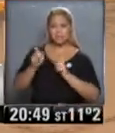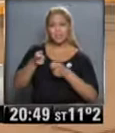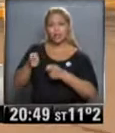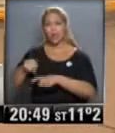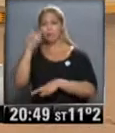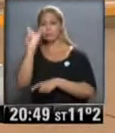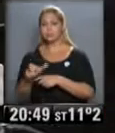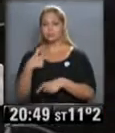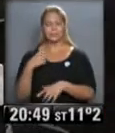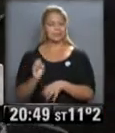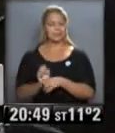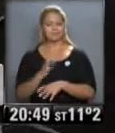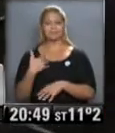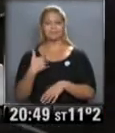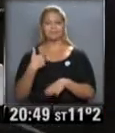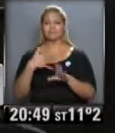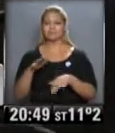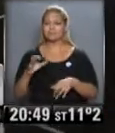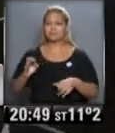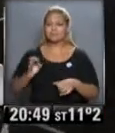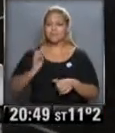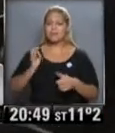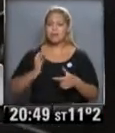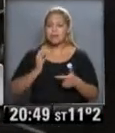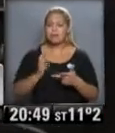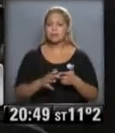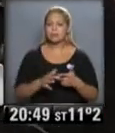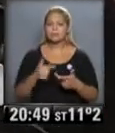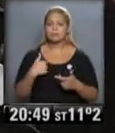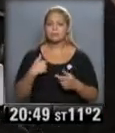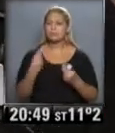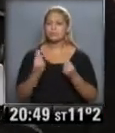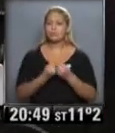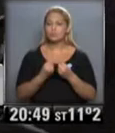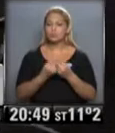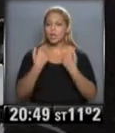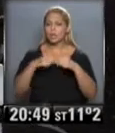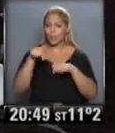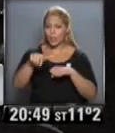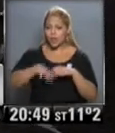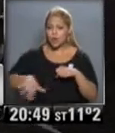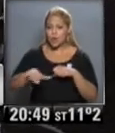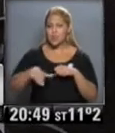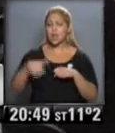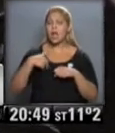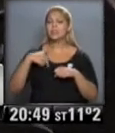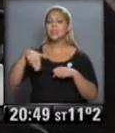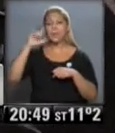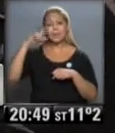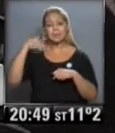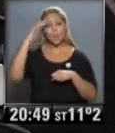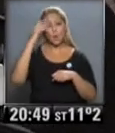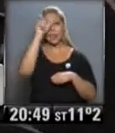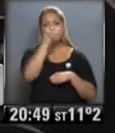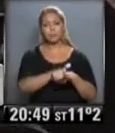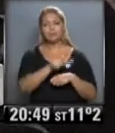conmueven. Más allá del paso del tiempo, ¿no? Y que han sido muchas las actividades que aquí en Mercedes hemos hecho en homenaje a los